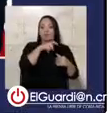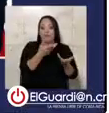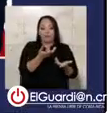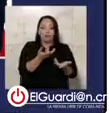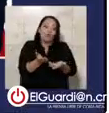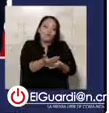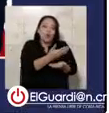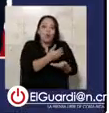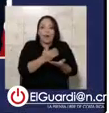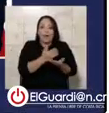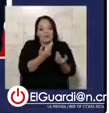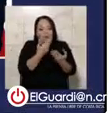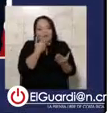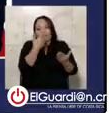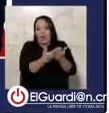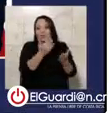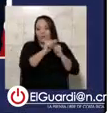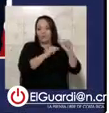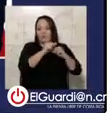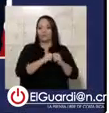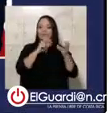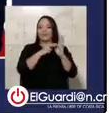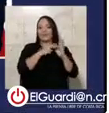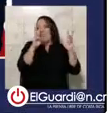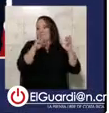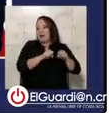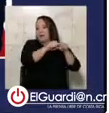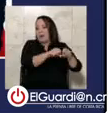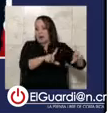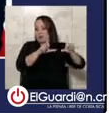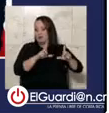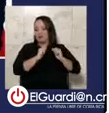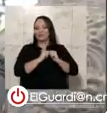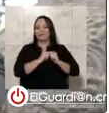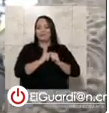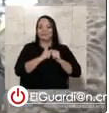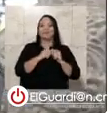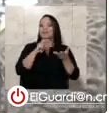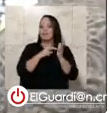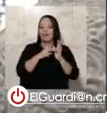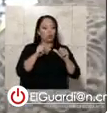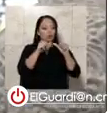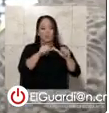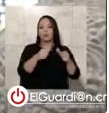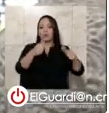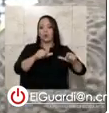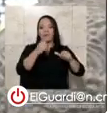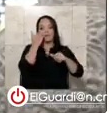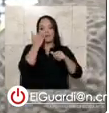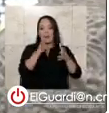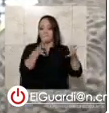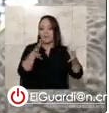de ese esfuerzo. Y recoger los frutos de ese esfuerzo es graduarnos, no seguir en un acuerdo de facilidad ampliada, pero sí tener